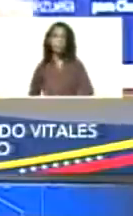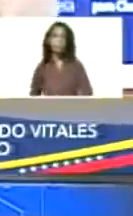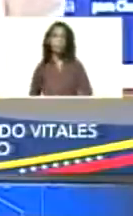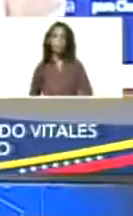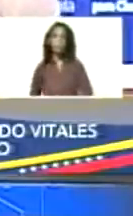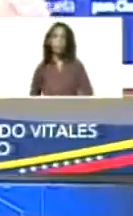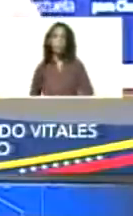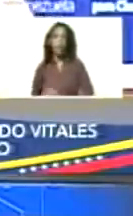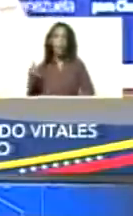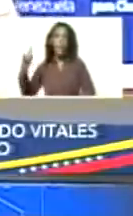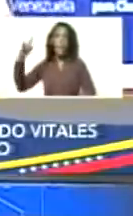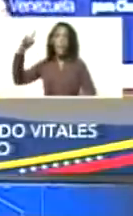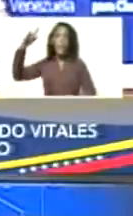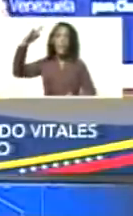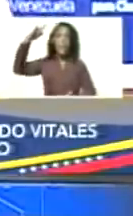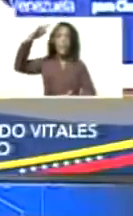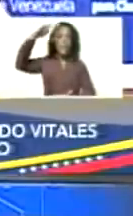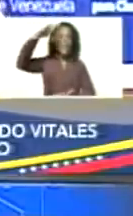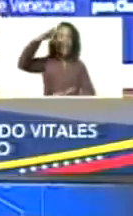Vuelo de altura,